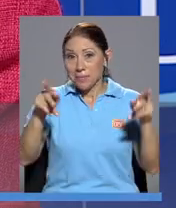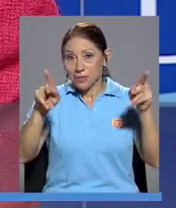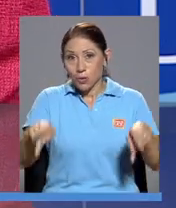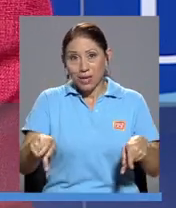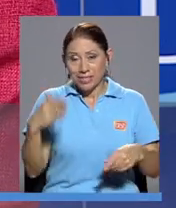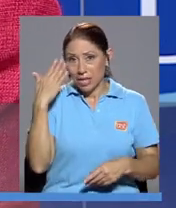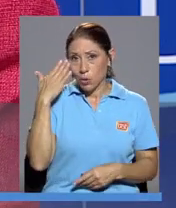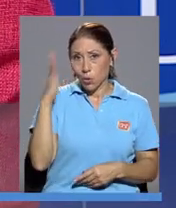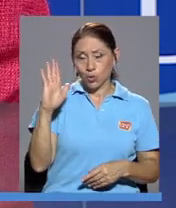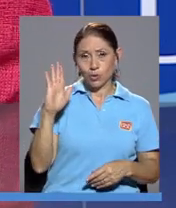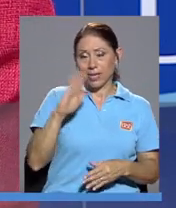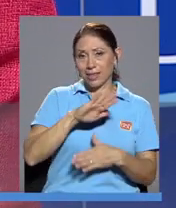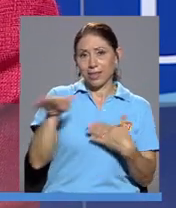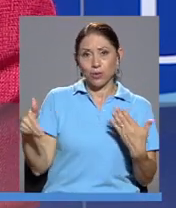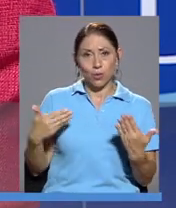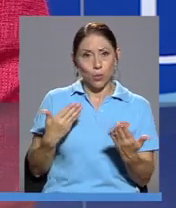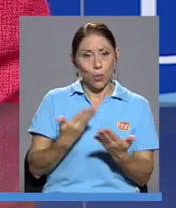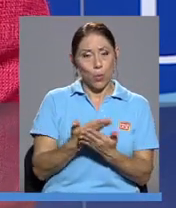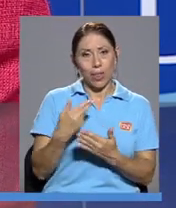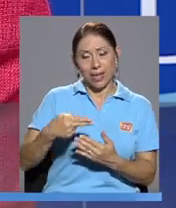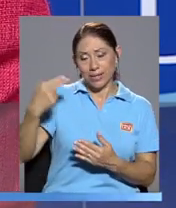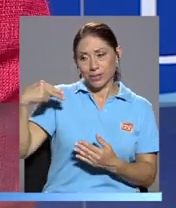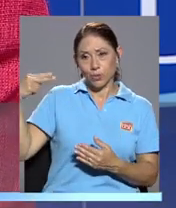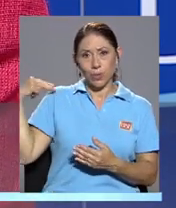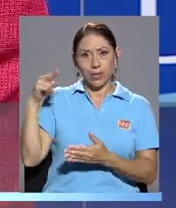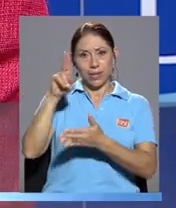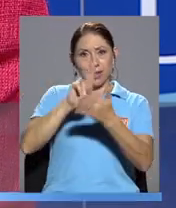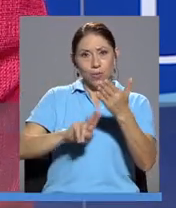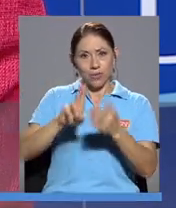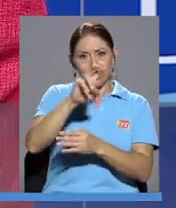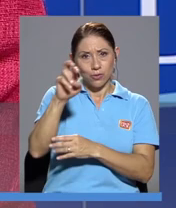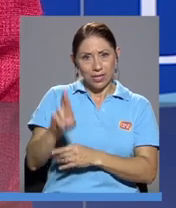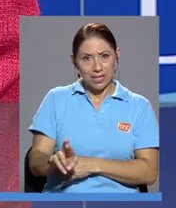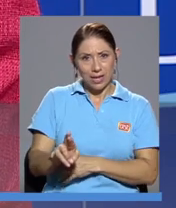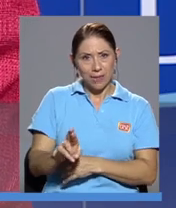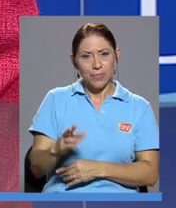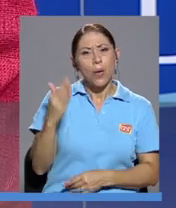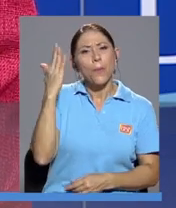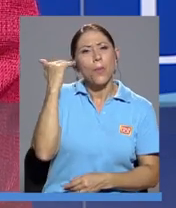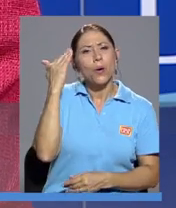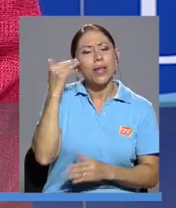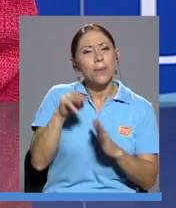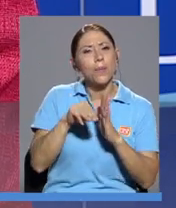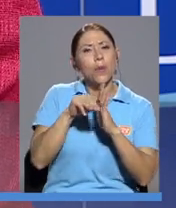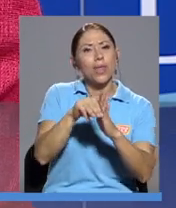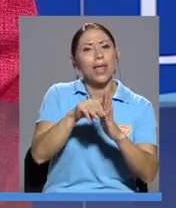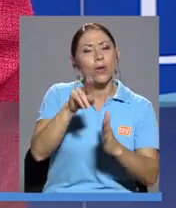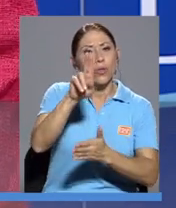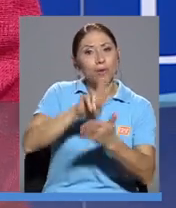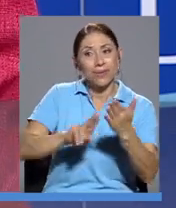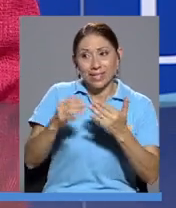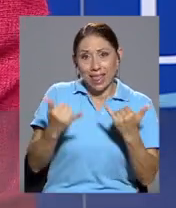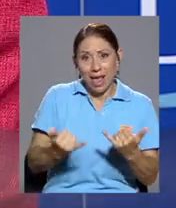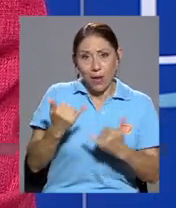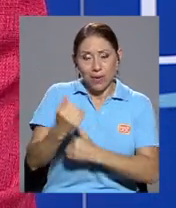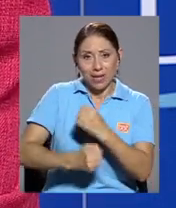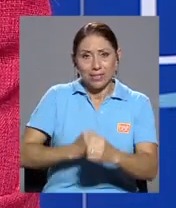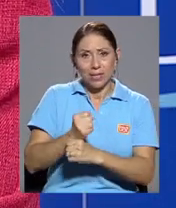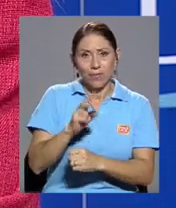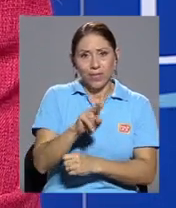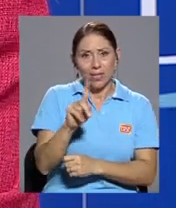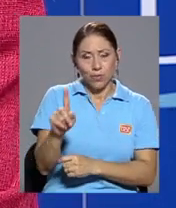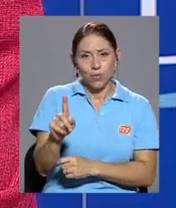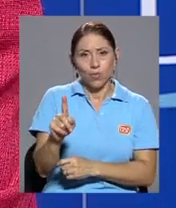mucho de toda esta historia de la universidad de costa rica de por qué el modelo de universidad que tenemos ahora en el siglo 21